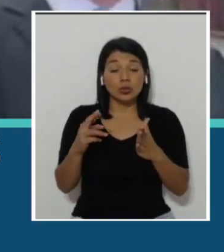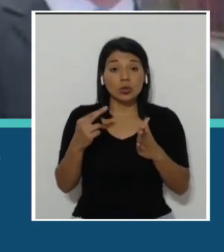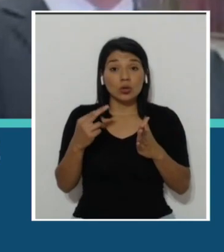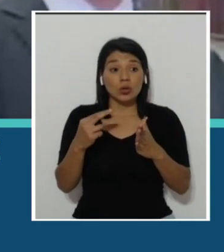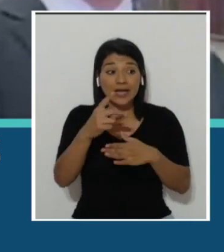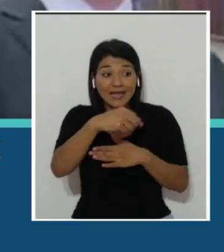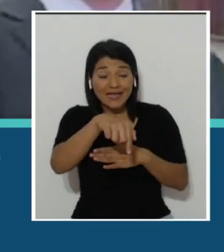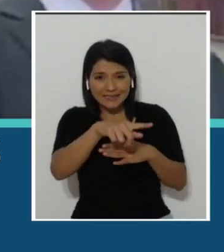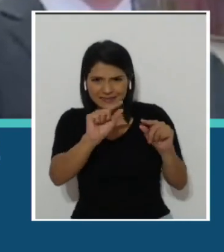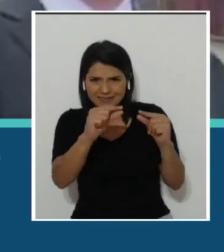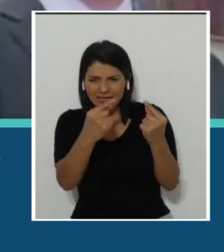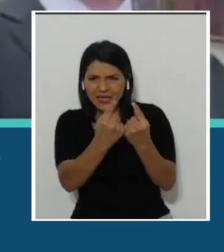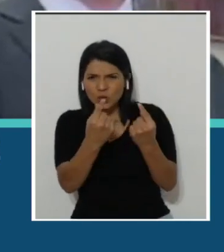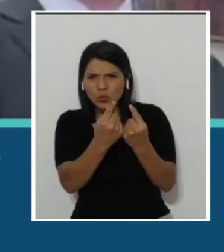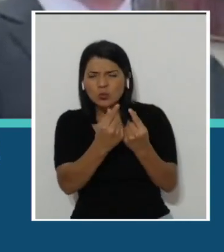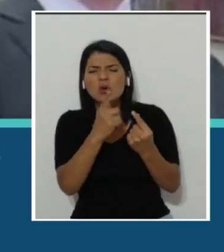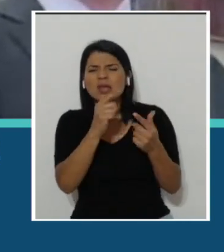de